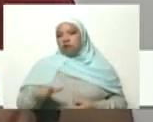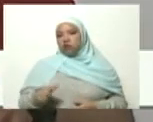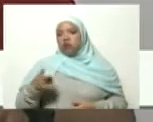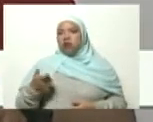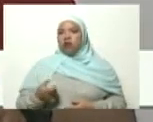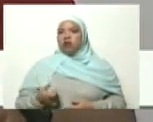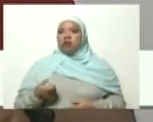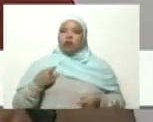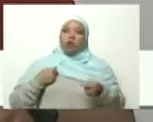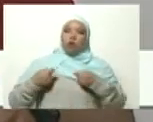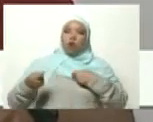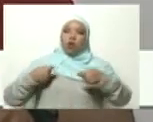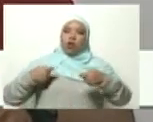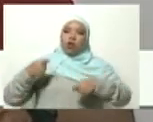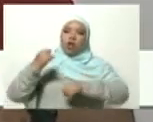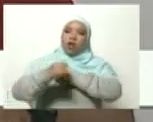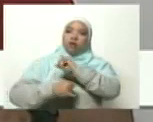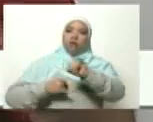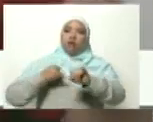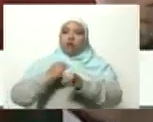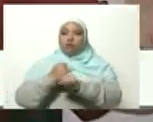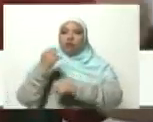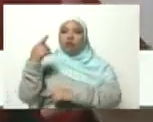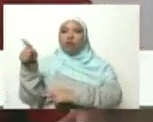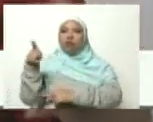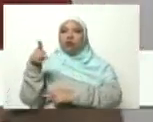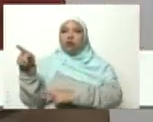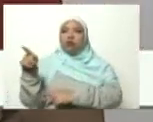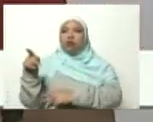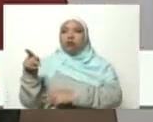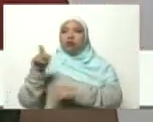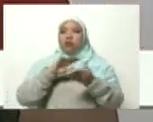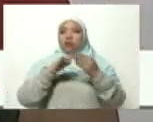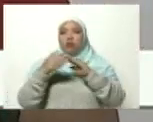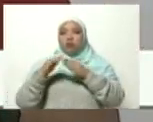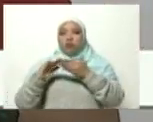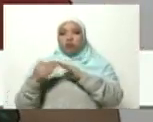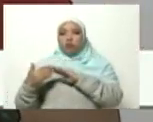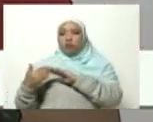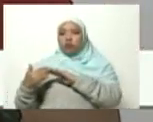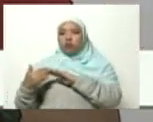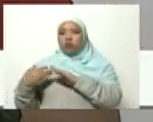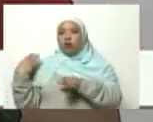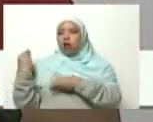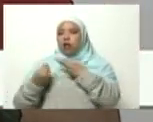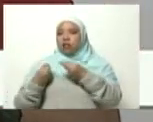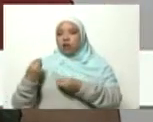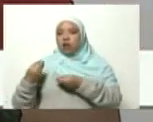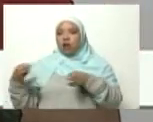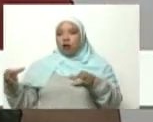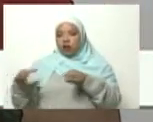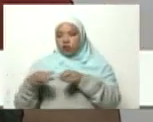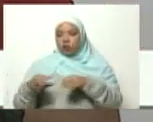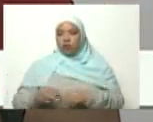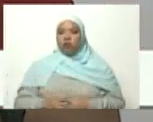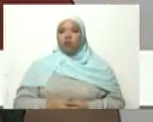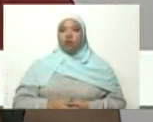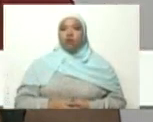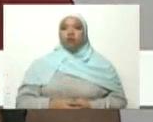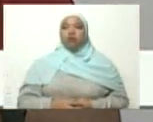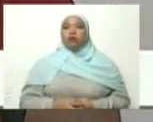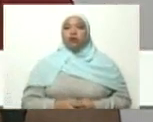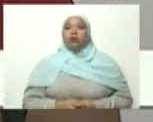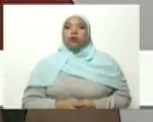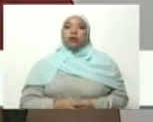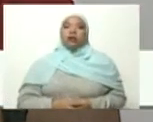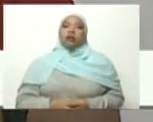un coordinador de asuntos internacionales en una parroquia. Pero eso es el debate que nosotros estamos generando aquí. Y creo que la